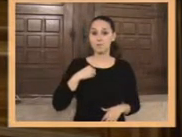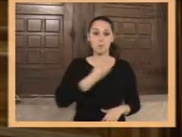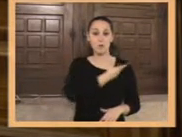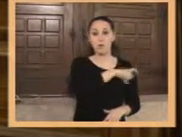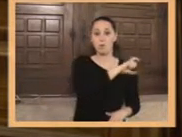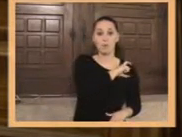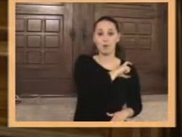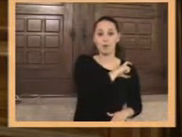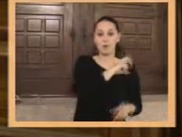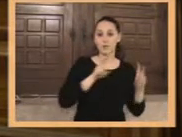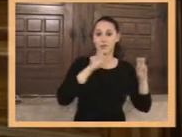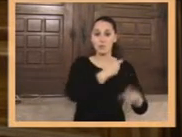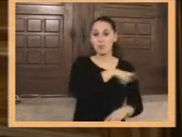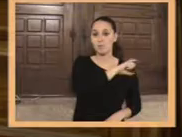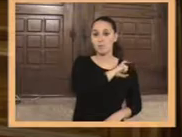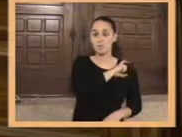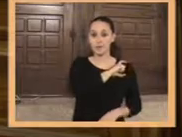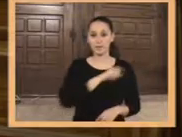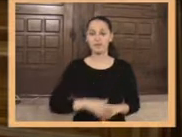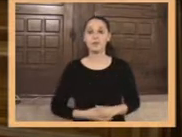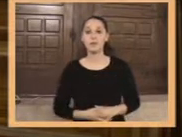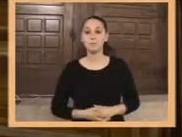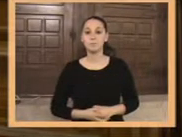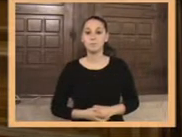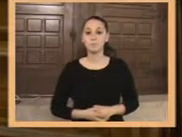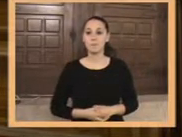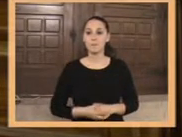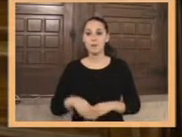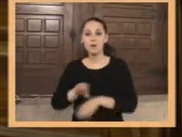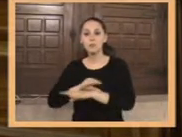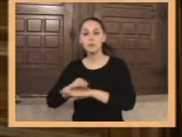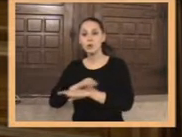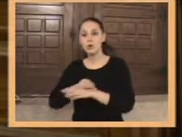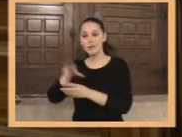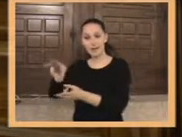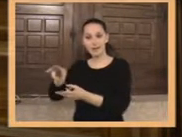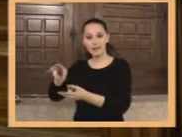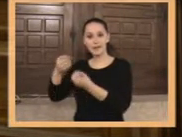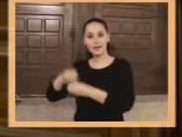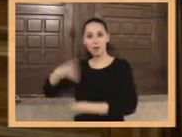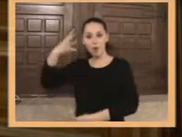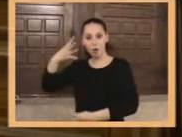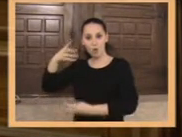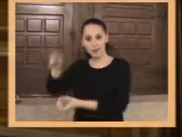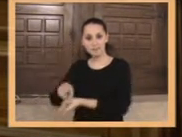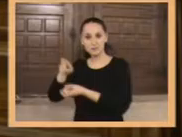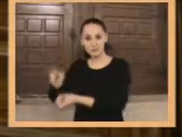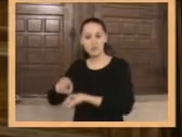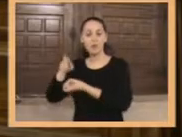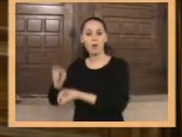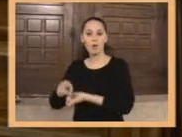de la Policía Nacional. Tenemos conocimiento por parte de ya incluso del concejal de obras de que se habían iniciado las obras para